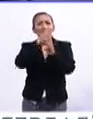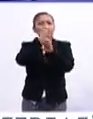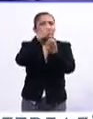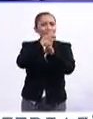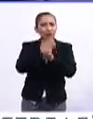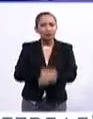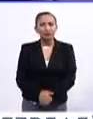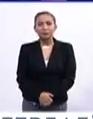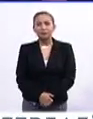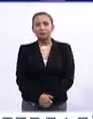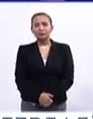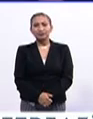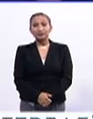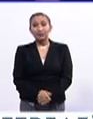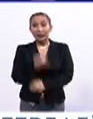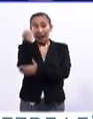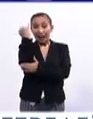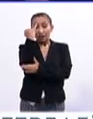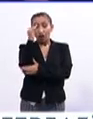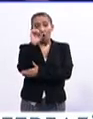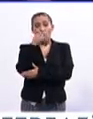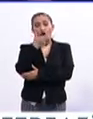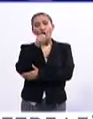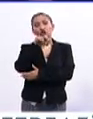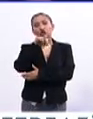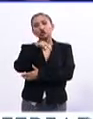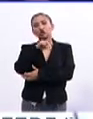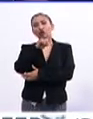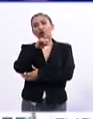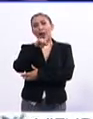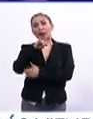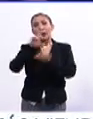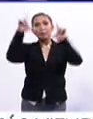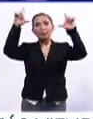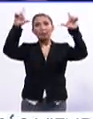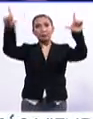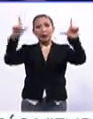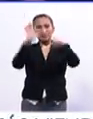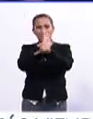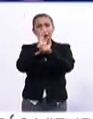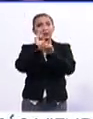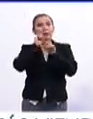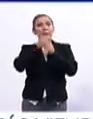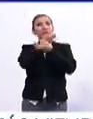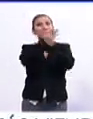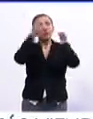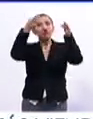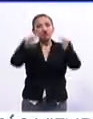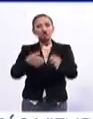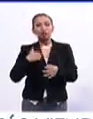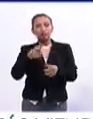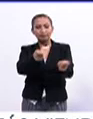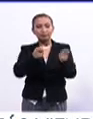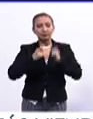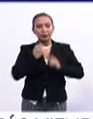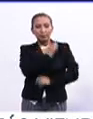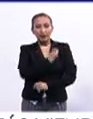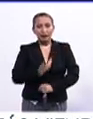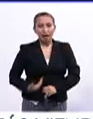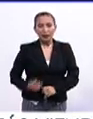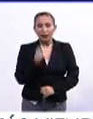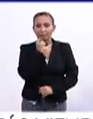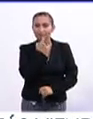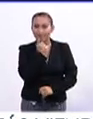estados de la República. En el Jardín La Hondonada se instalaron pantallas en las que se transmitió en vivo la toma de protesta del